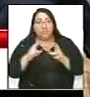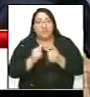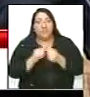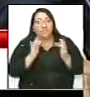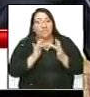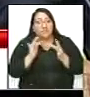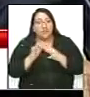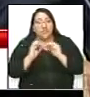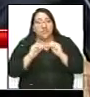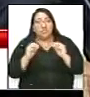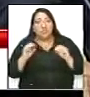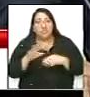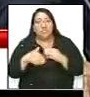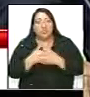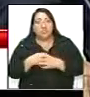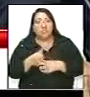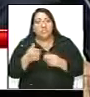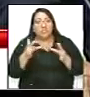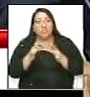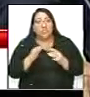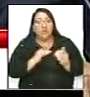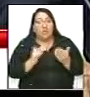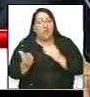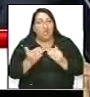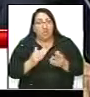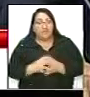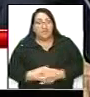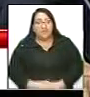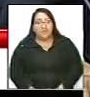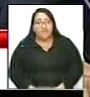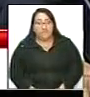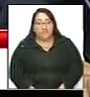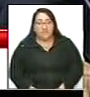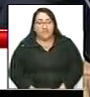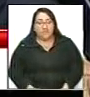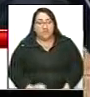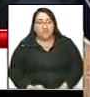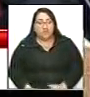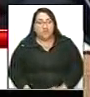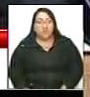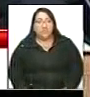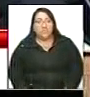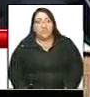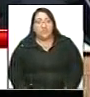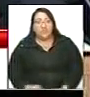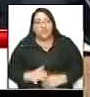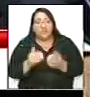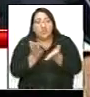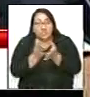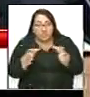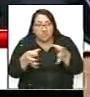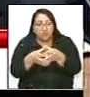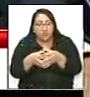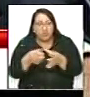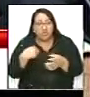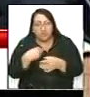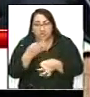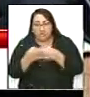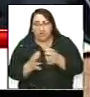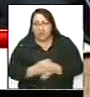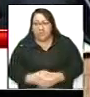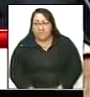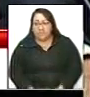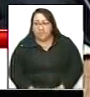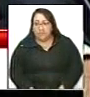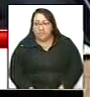coordinador, convocador, un primo inter pares, ocasionalmente. Es un ente colegiado del que estamos